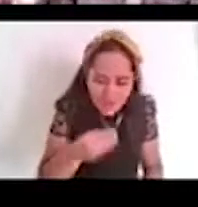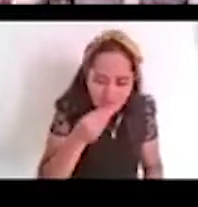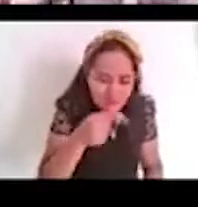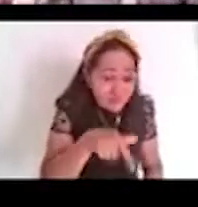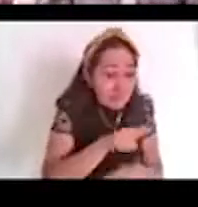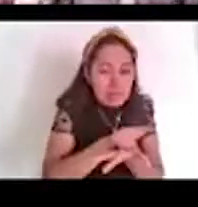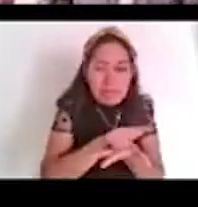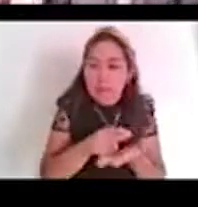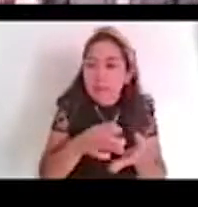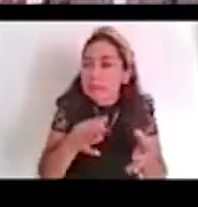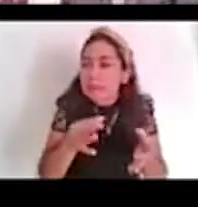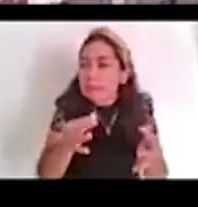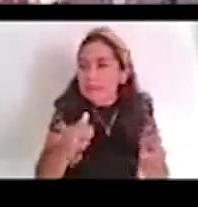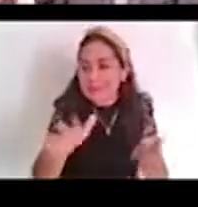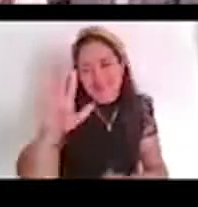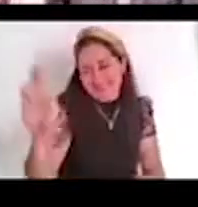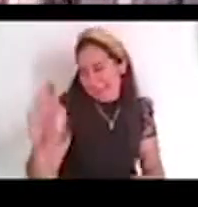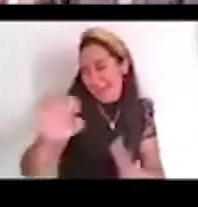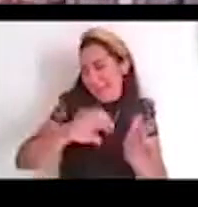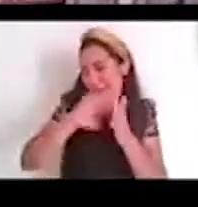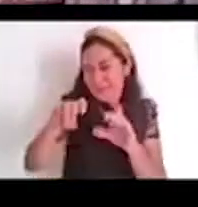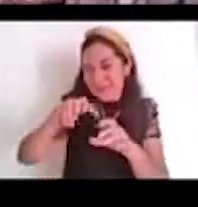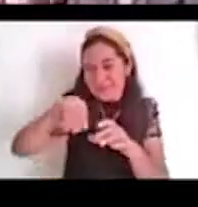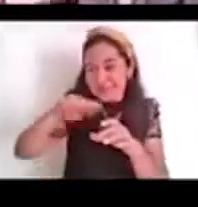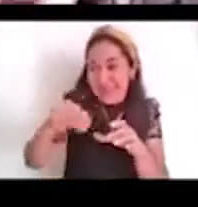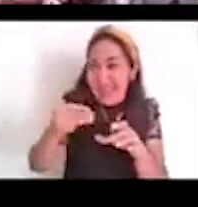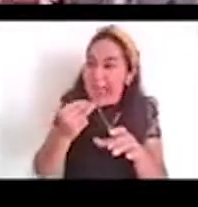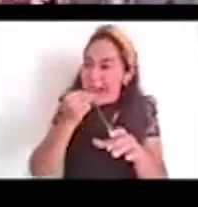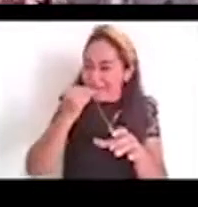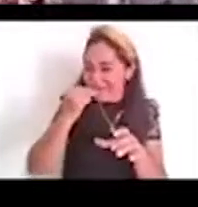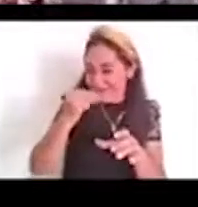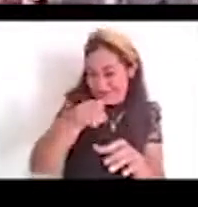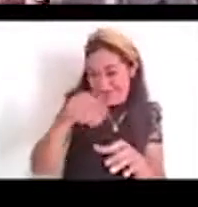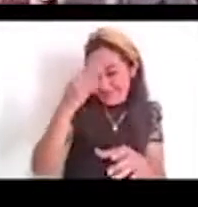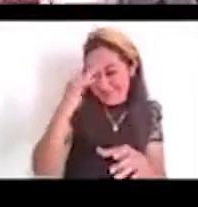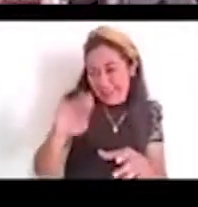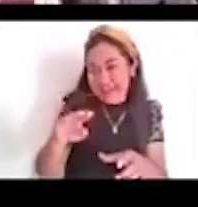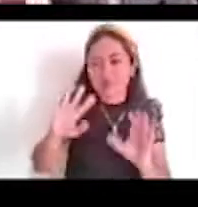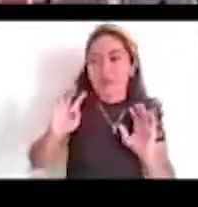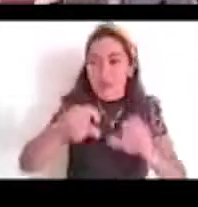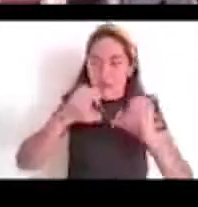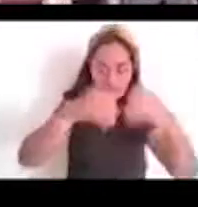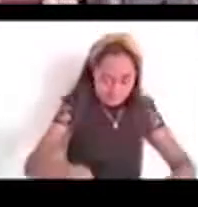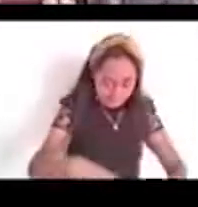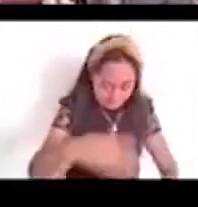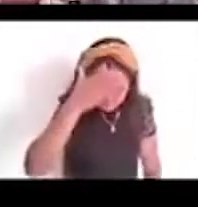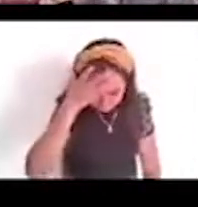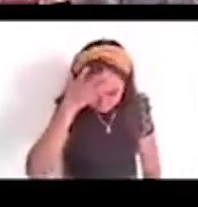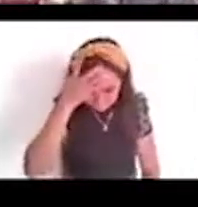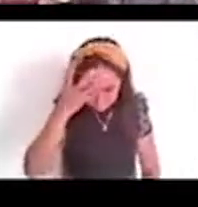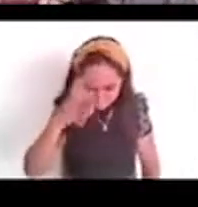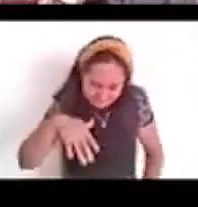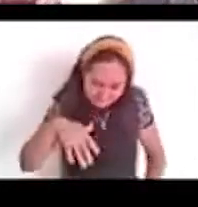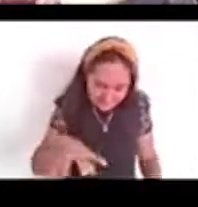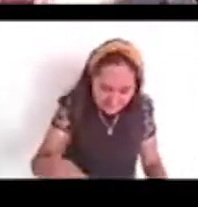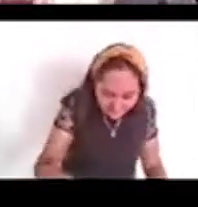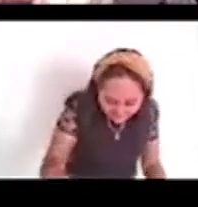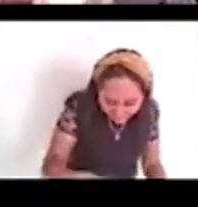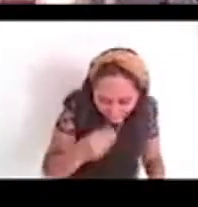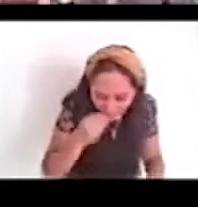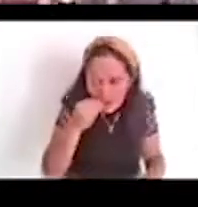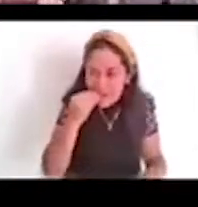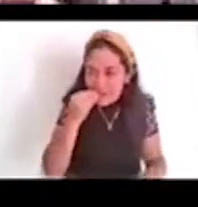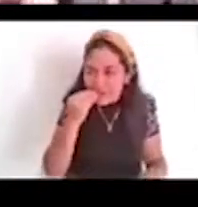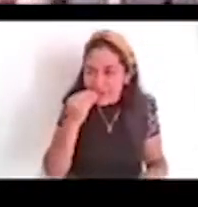Ya nos la prohibieron, pero bueno, que echamos nuestro espagueti al piso y allí del piso comerlo y que no diera asco.